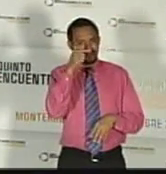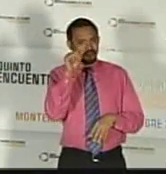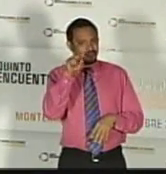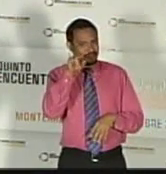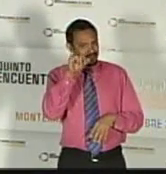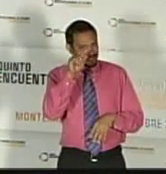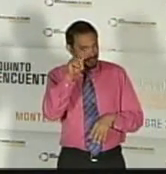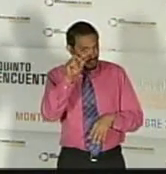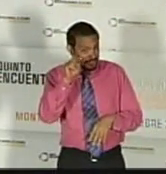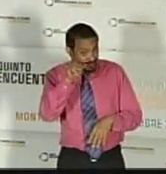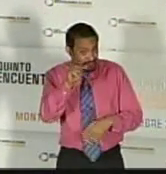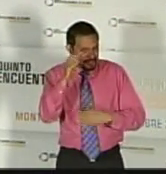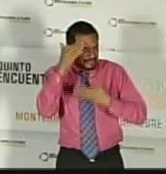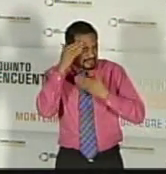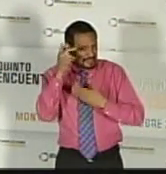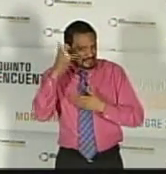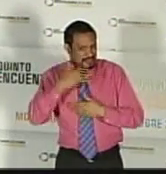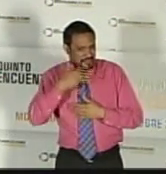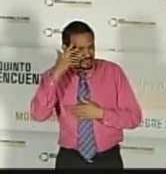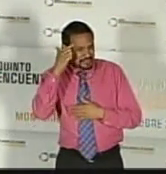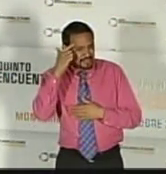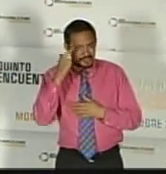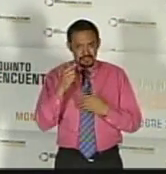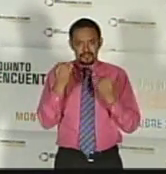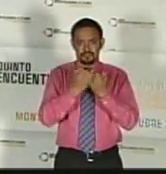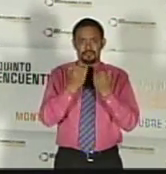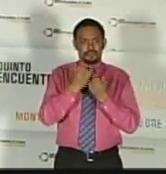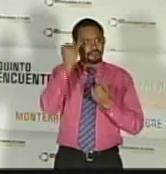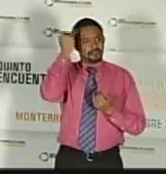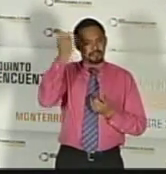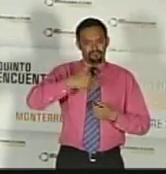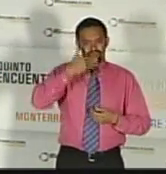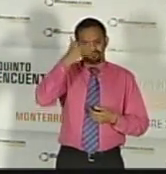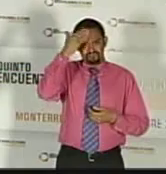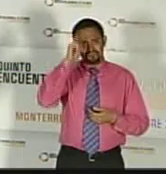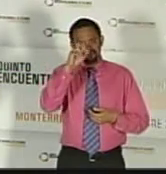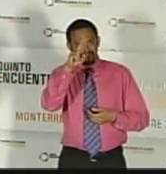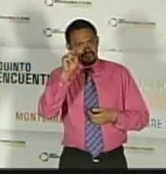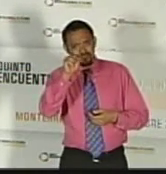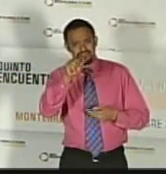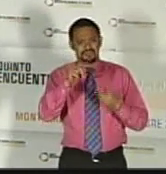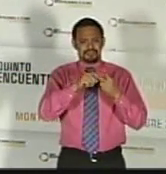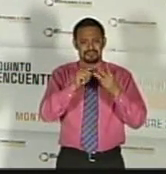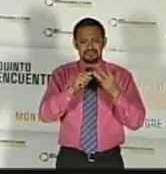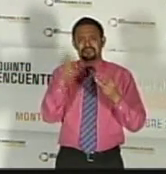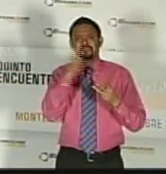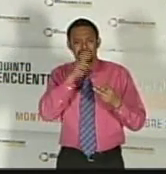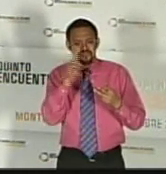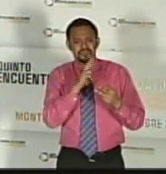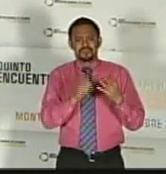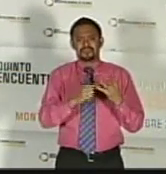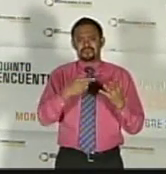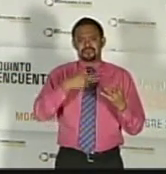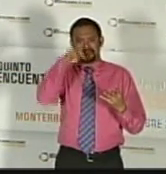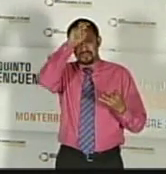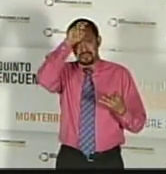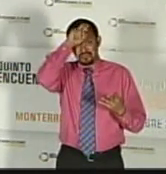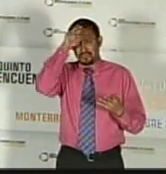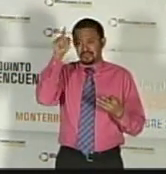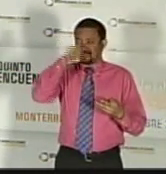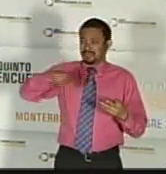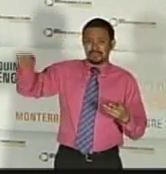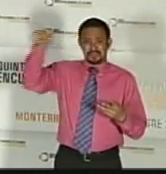gente, no de los gobiernos. Imagínense las visiones de Irán, las visiones de Egipto, las visiones de Rusia, las visiones de la